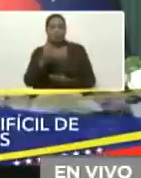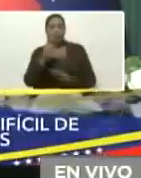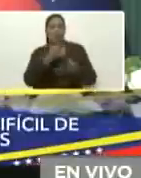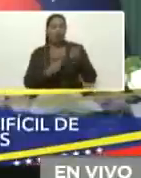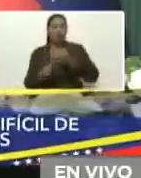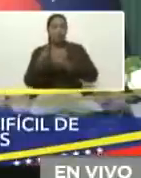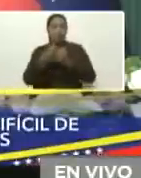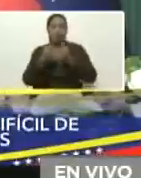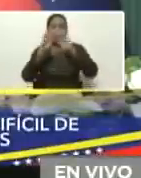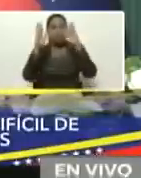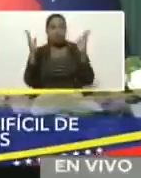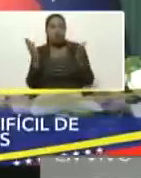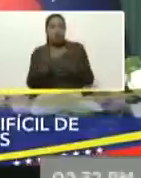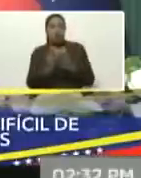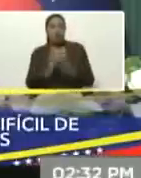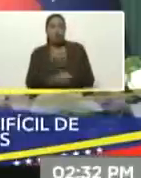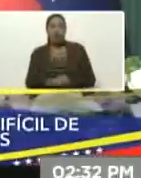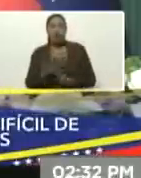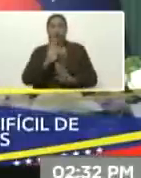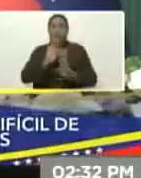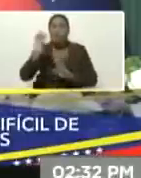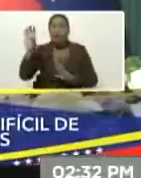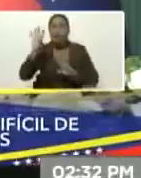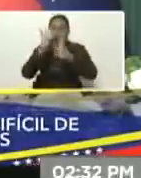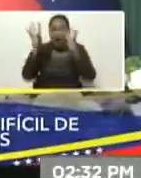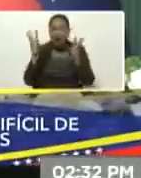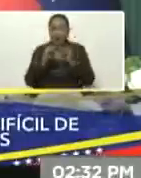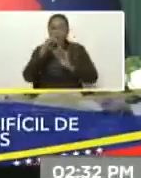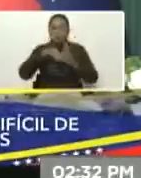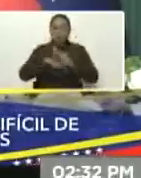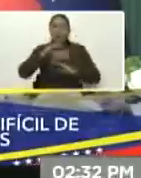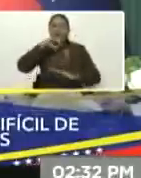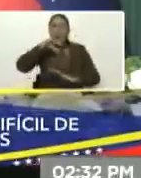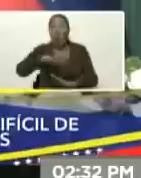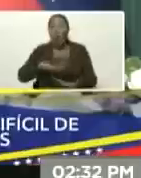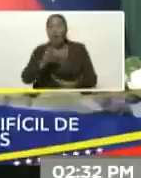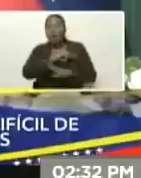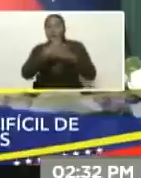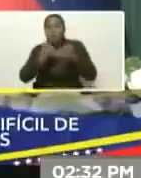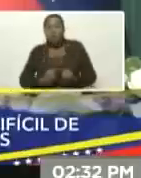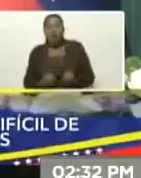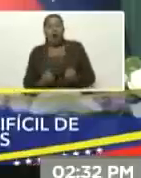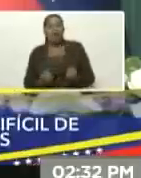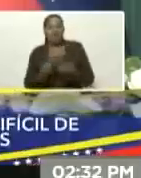Es un país que resume una historia poderosa, grandiosa,